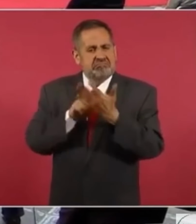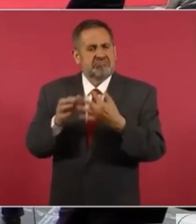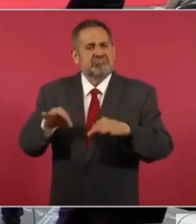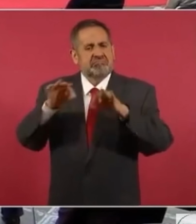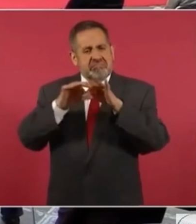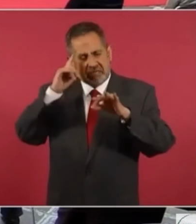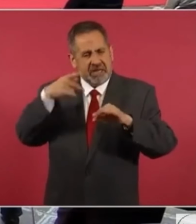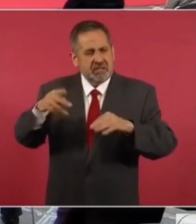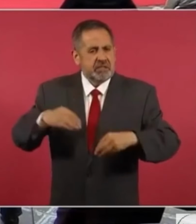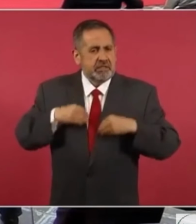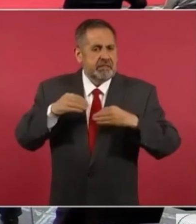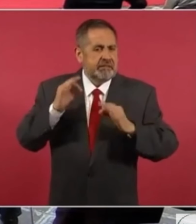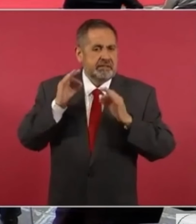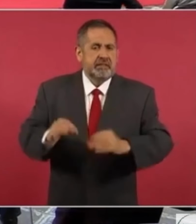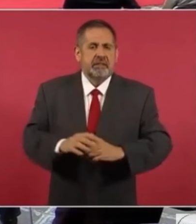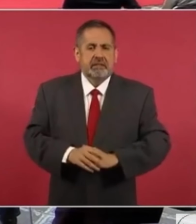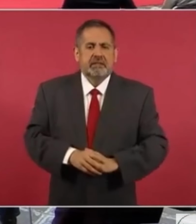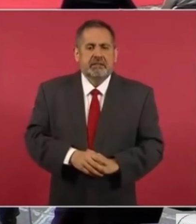de convivencia.